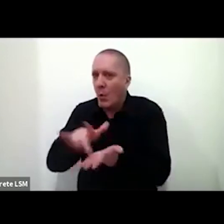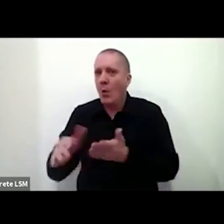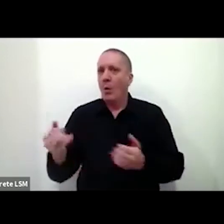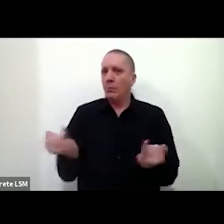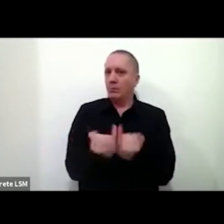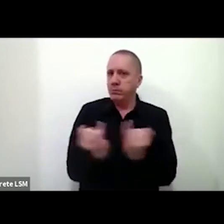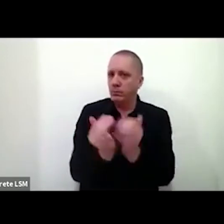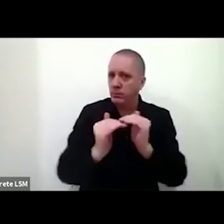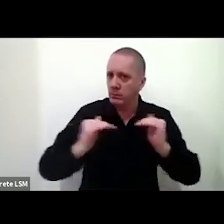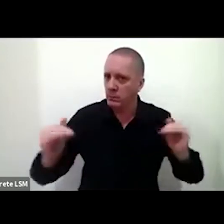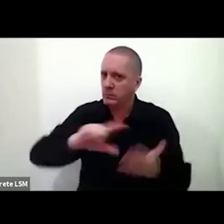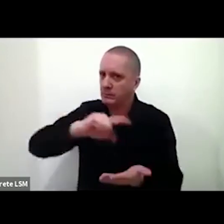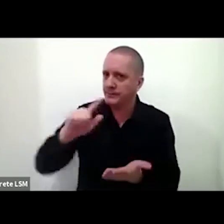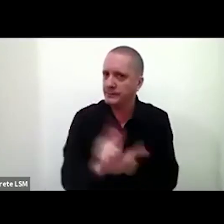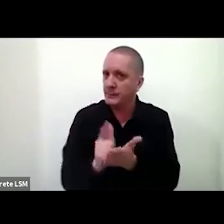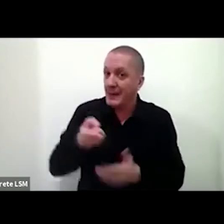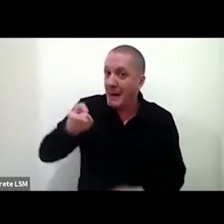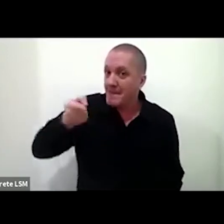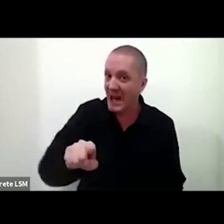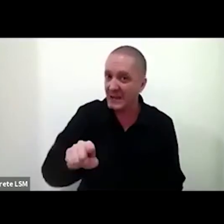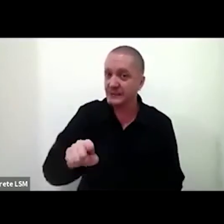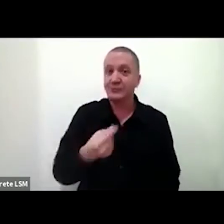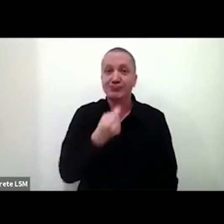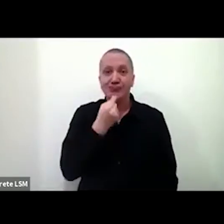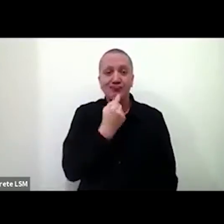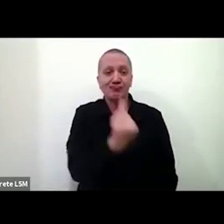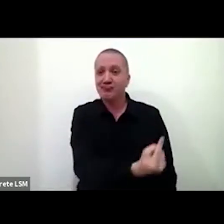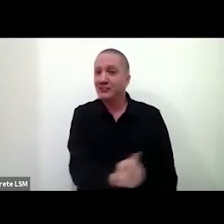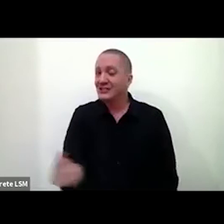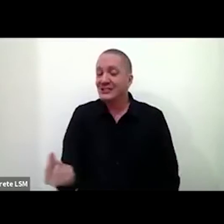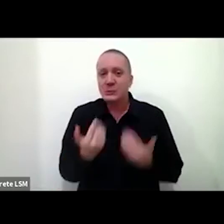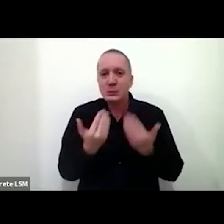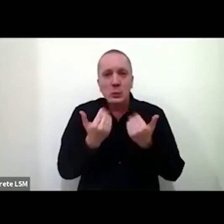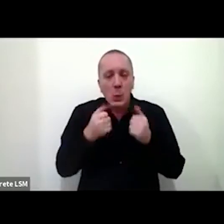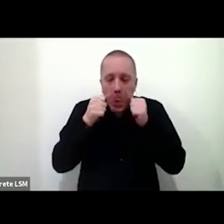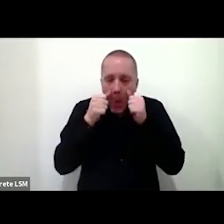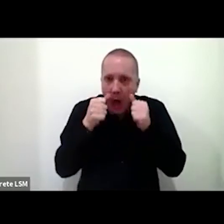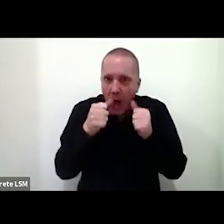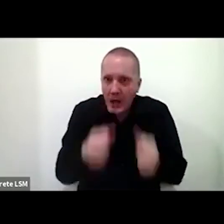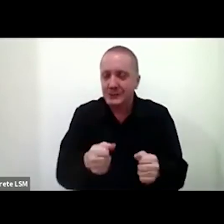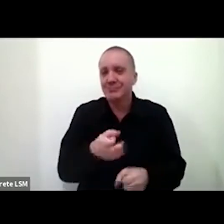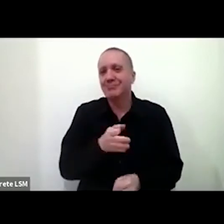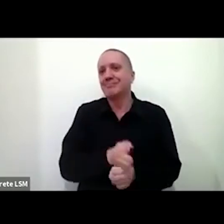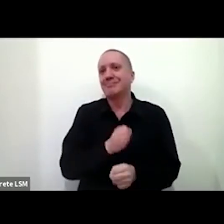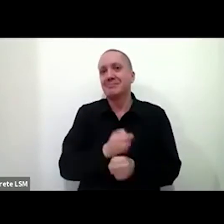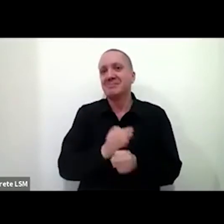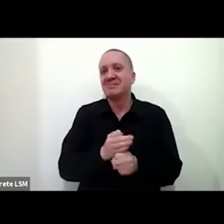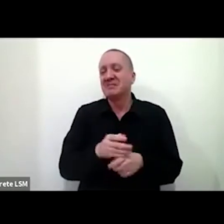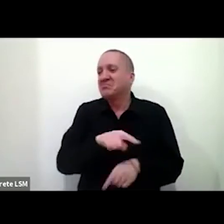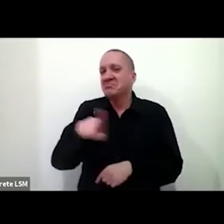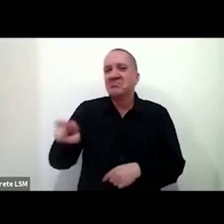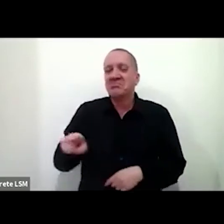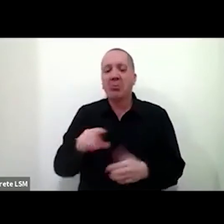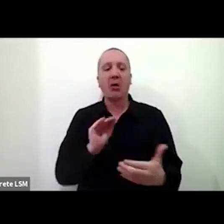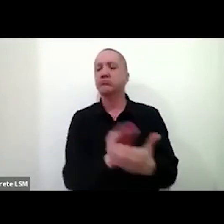Nuestras infancias están faltas de atención también en esta pandemia. No están contempladas en esta situación, ni